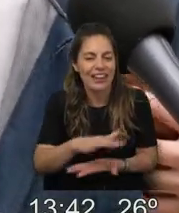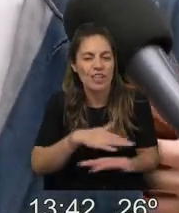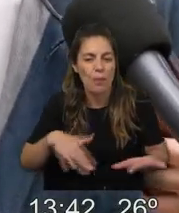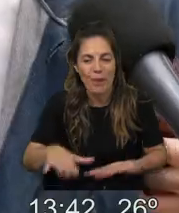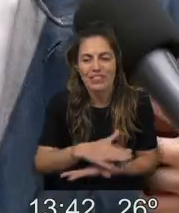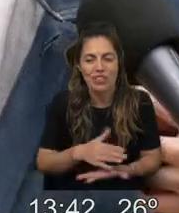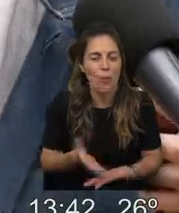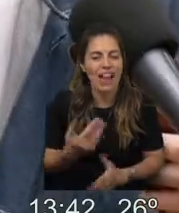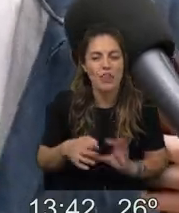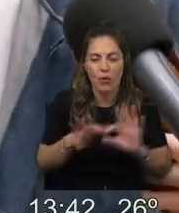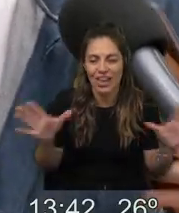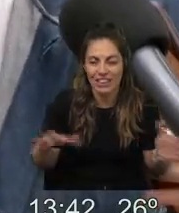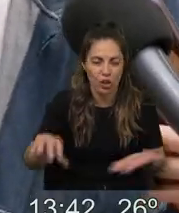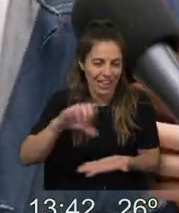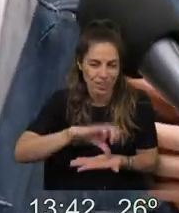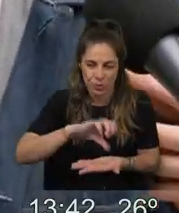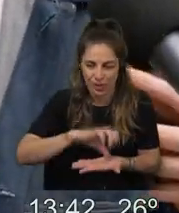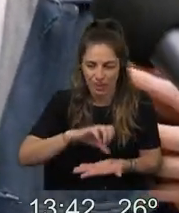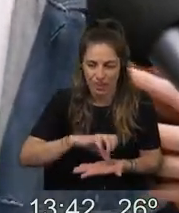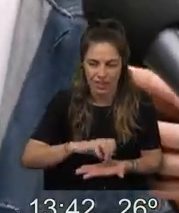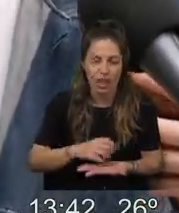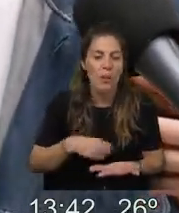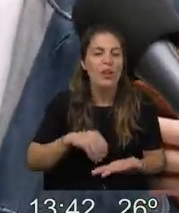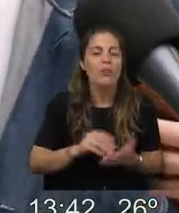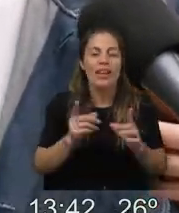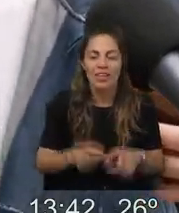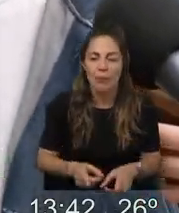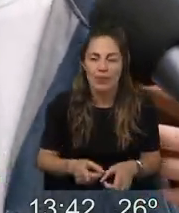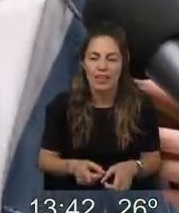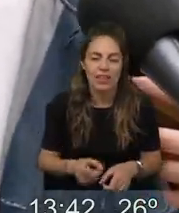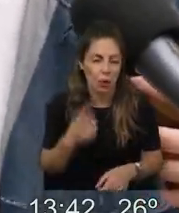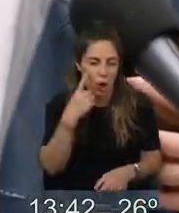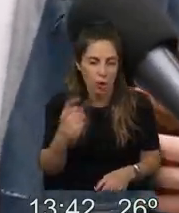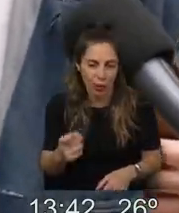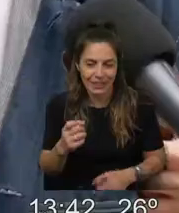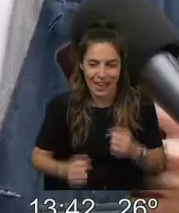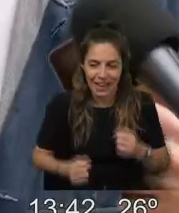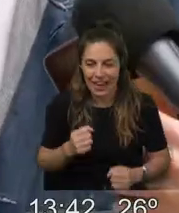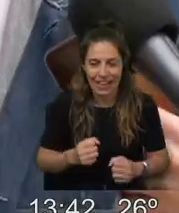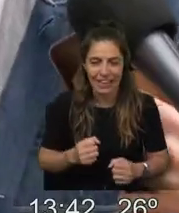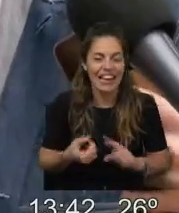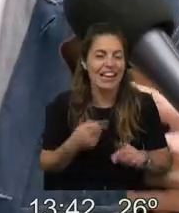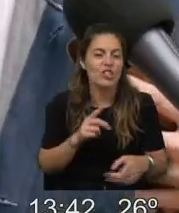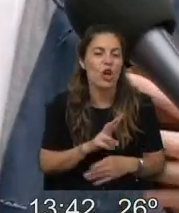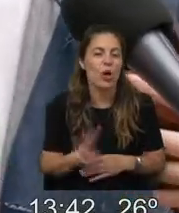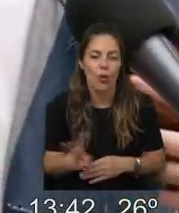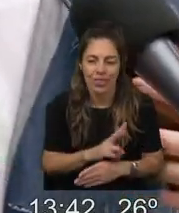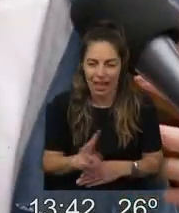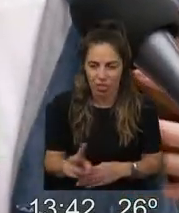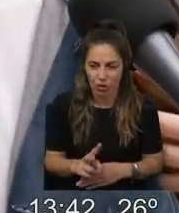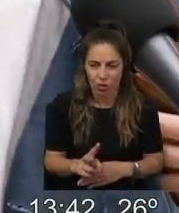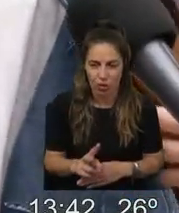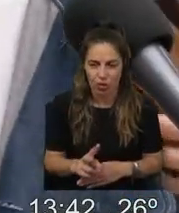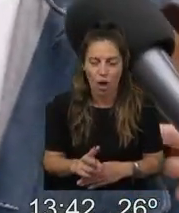más democrático de la ciudad, sin ningún lugar a dudas. Pero además, si uno tiene en cuenta que el running tiene una relación con el cuidado, bueno, varios de